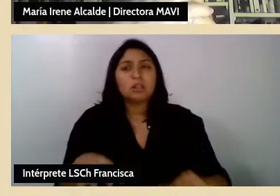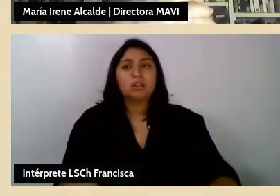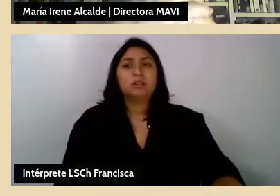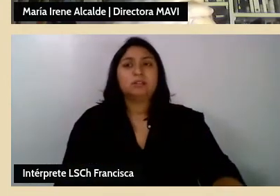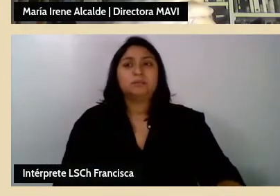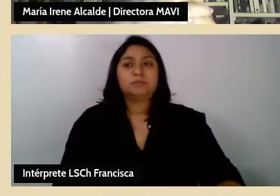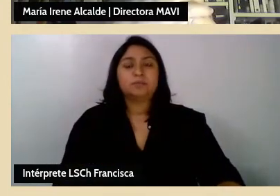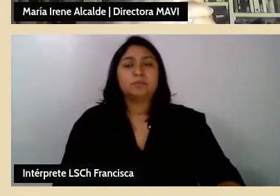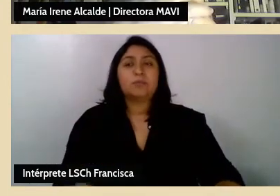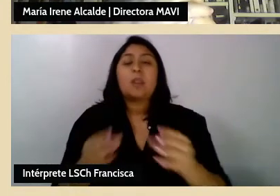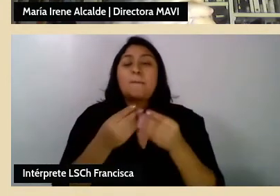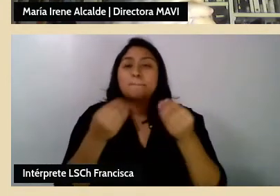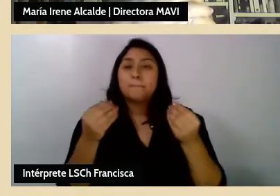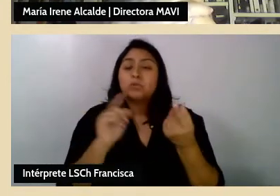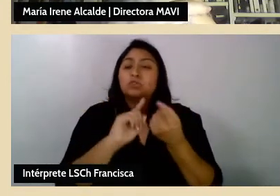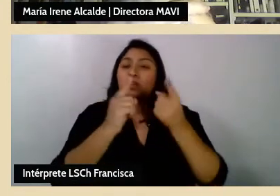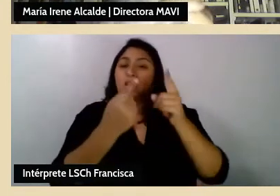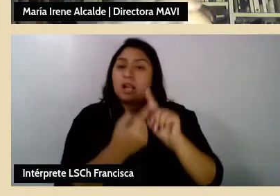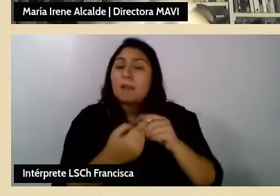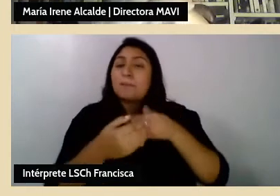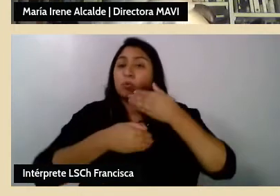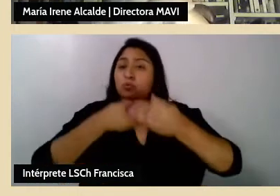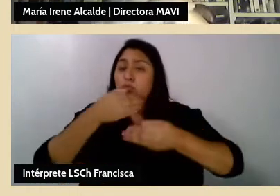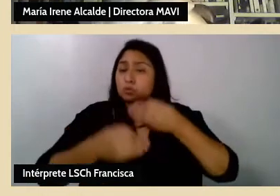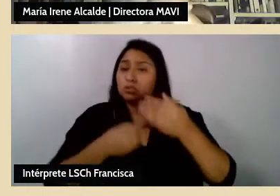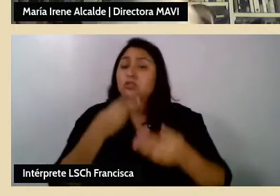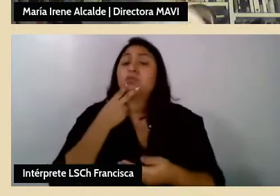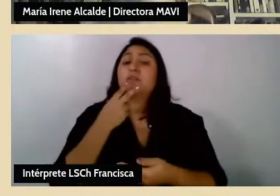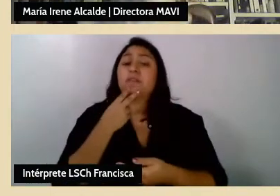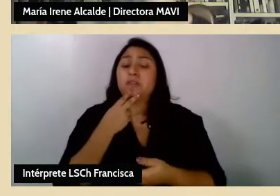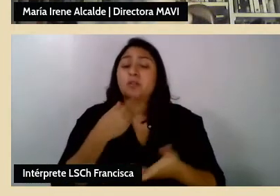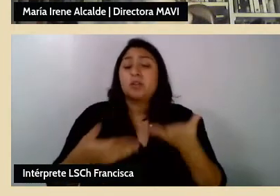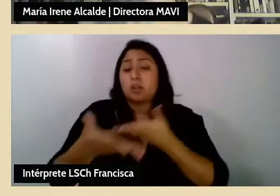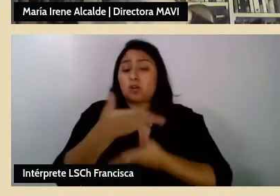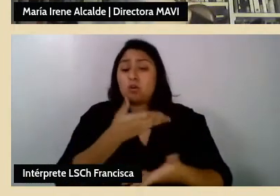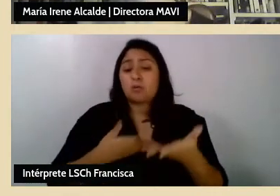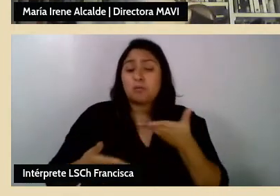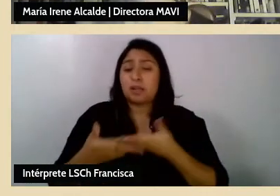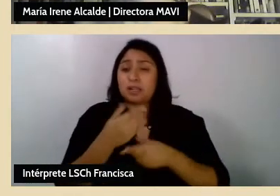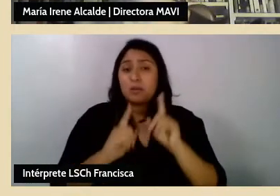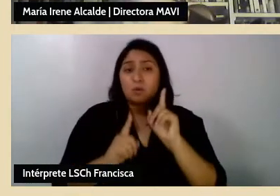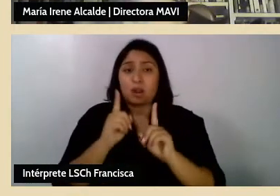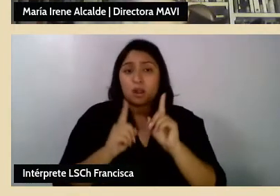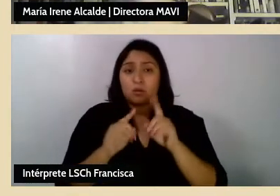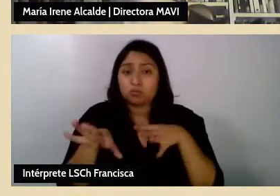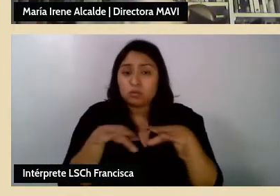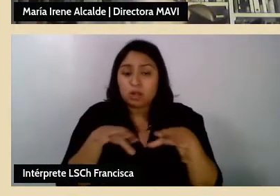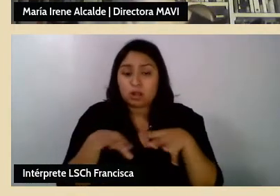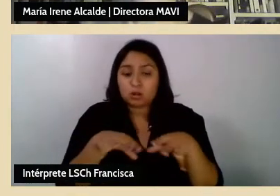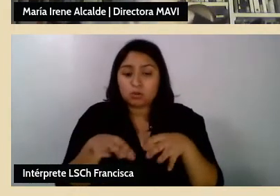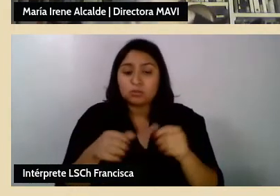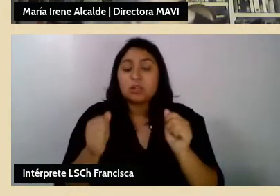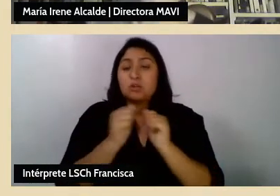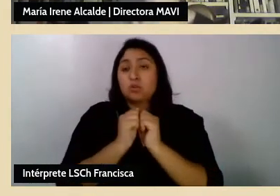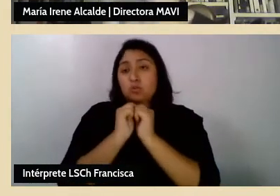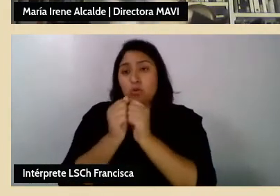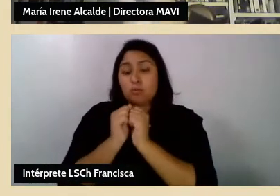muchos cambios, procesos que viví durante el año pasado, que compartíamos en algunas cosas con mis compañeros y